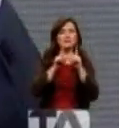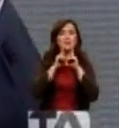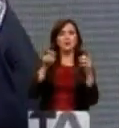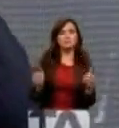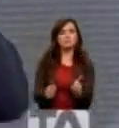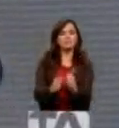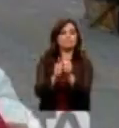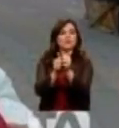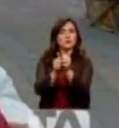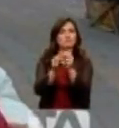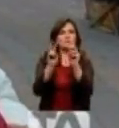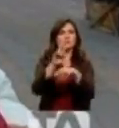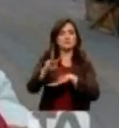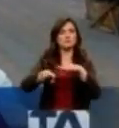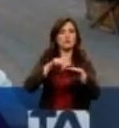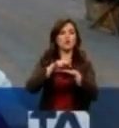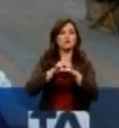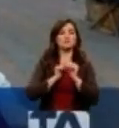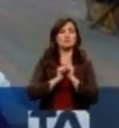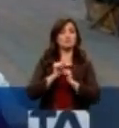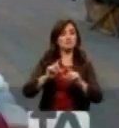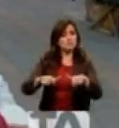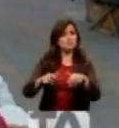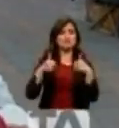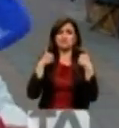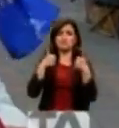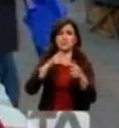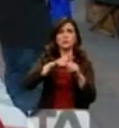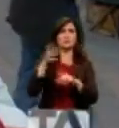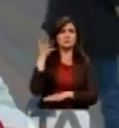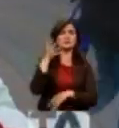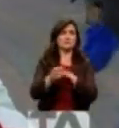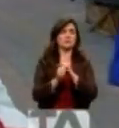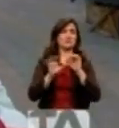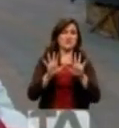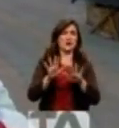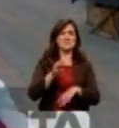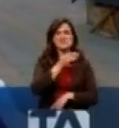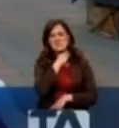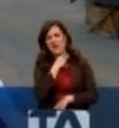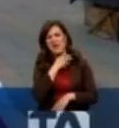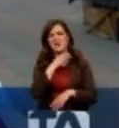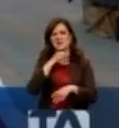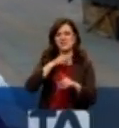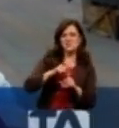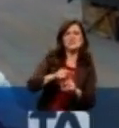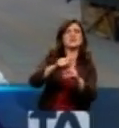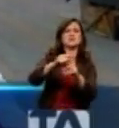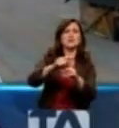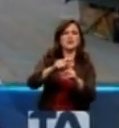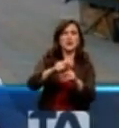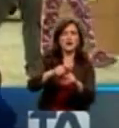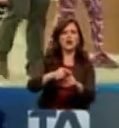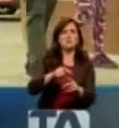del expresidente Correa. Pienso que es un buen paso en medio de 10 años de grosería y de insulto al